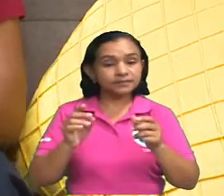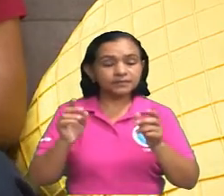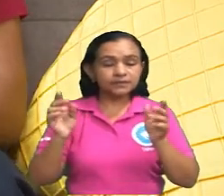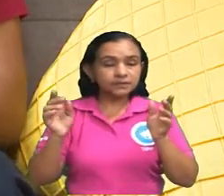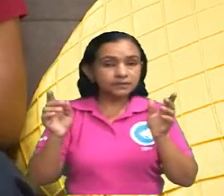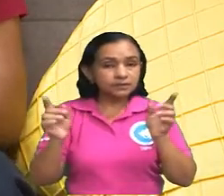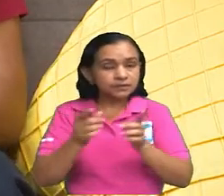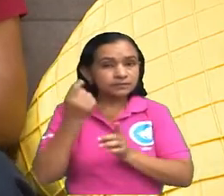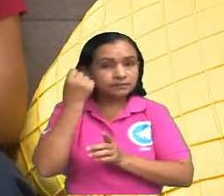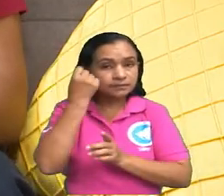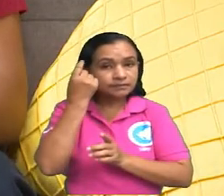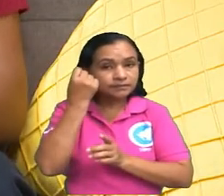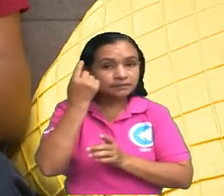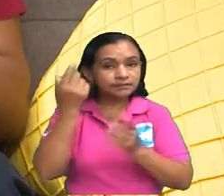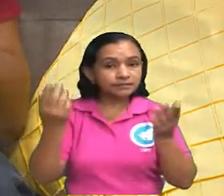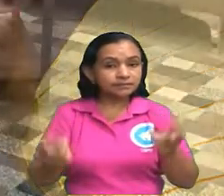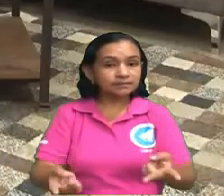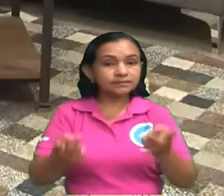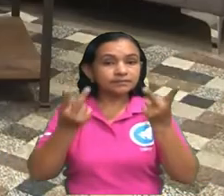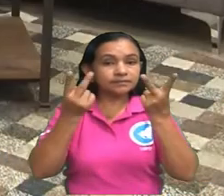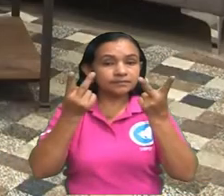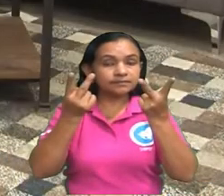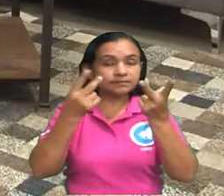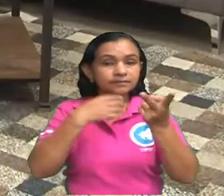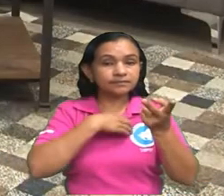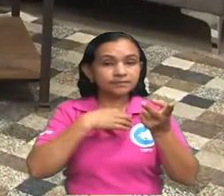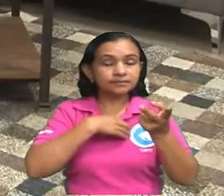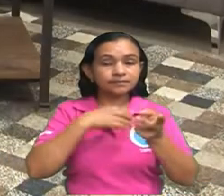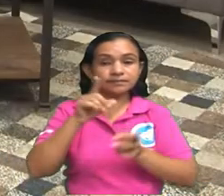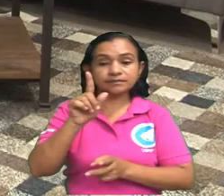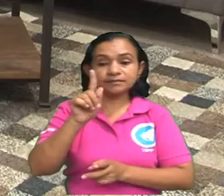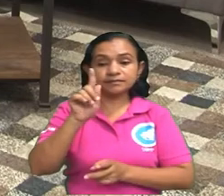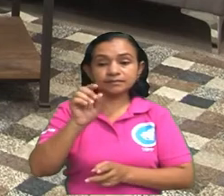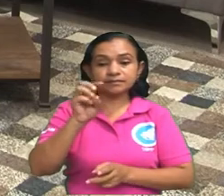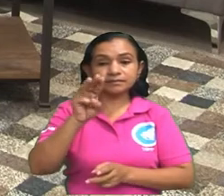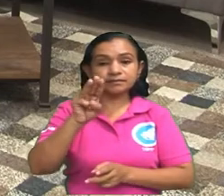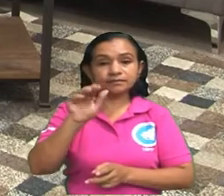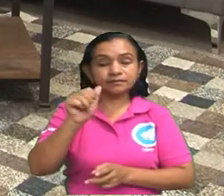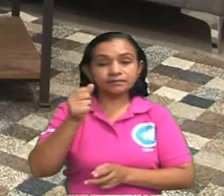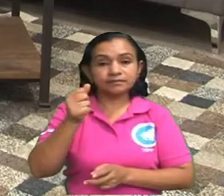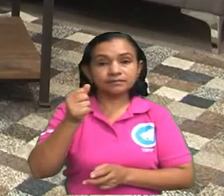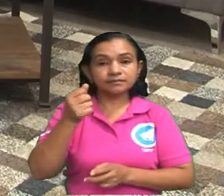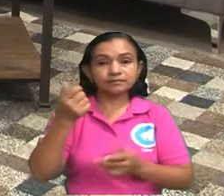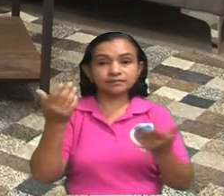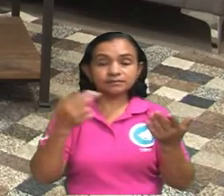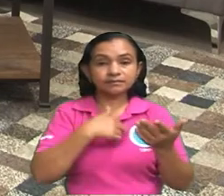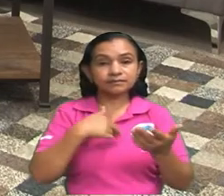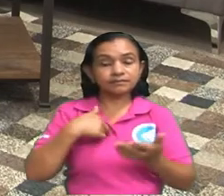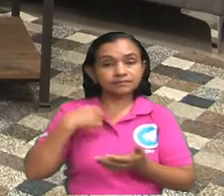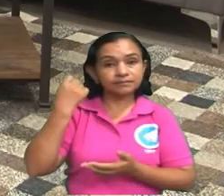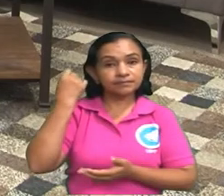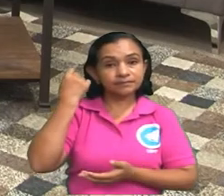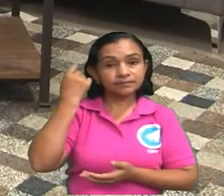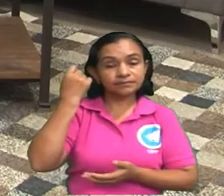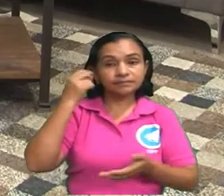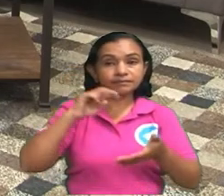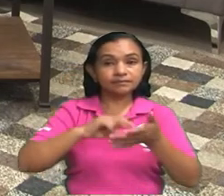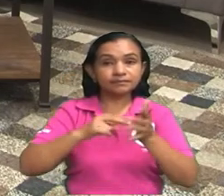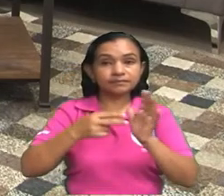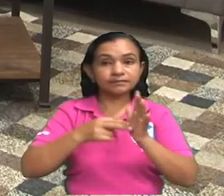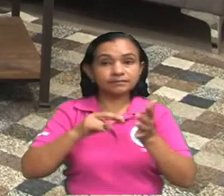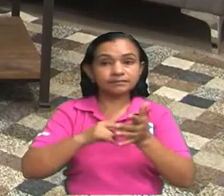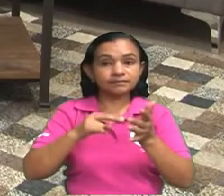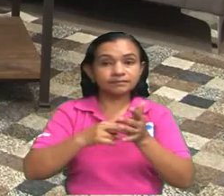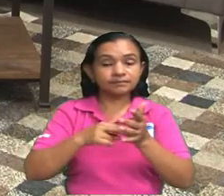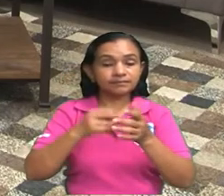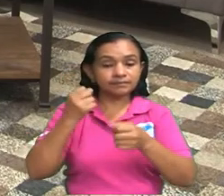ayude a entender un poquito la grandeza de Tomás Borges. Diputada, a partir de esto, entender un poquito lo que significa su vinculación con